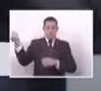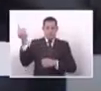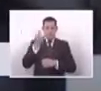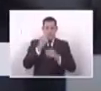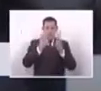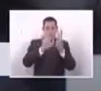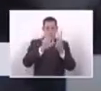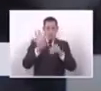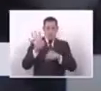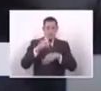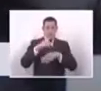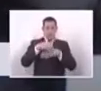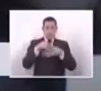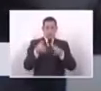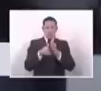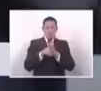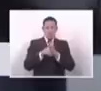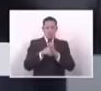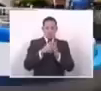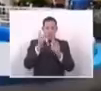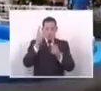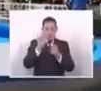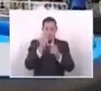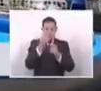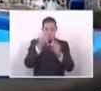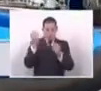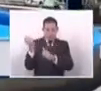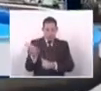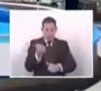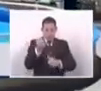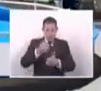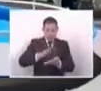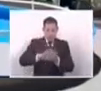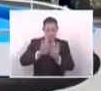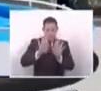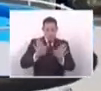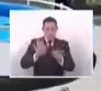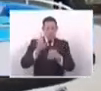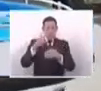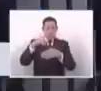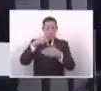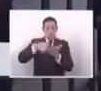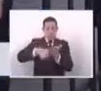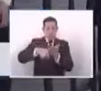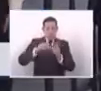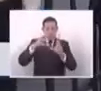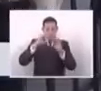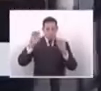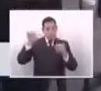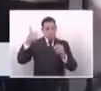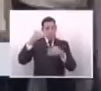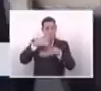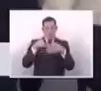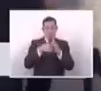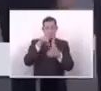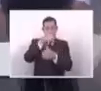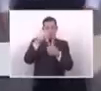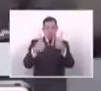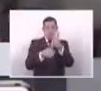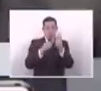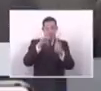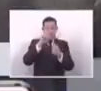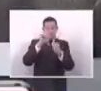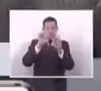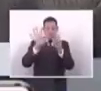Romero no tenía su propia casa, no tenía su propio vehículo y que no tenía ni un centavo en su cuenta bancaria, y por esa